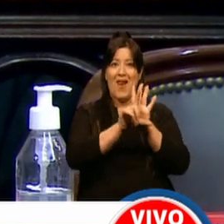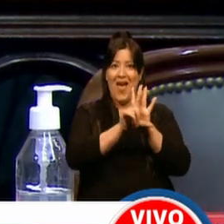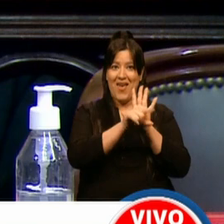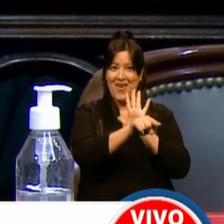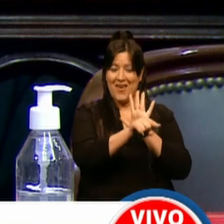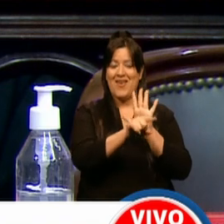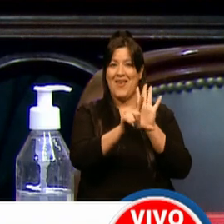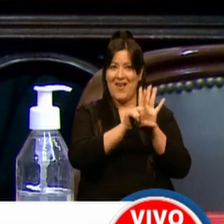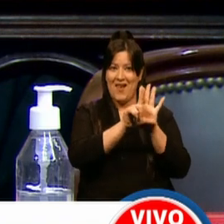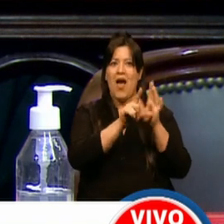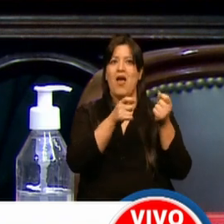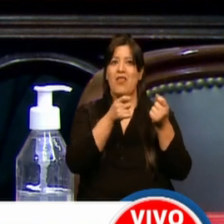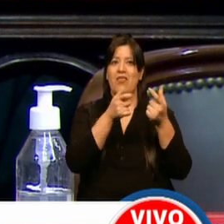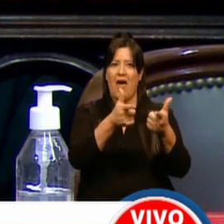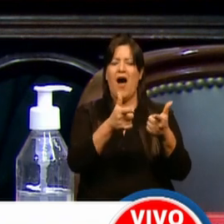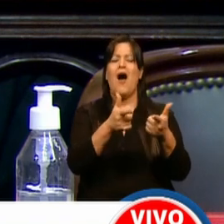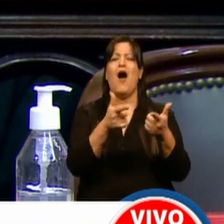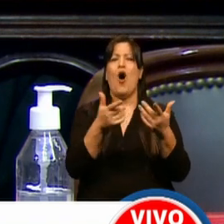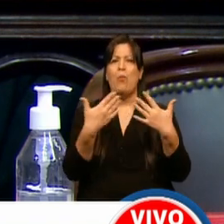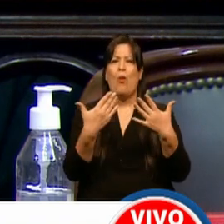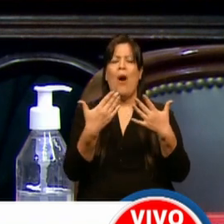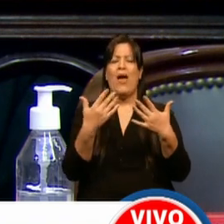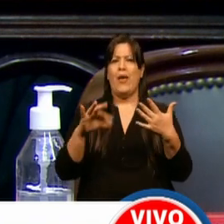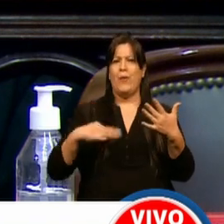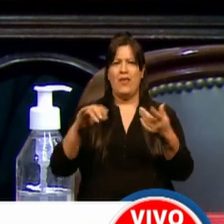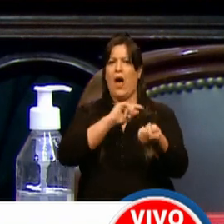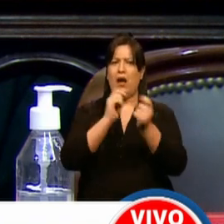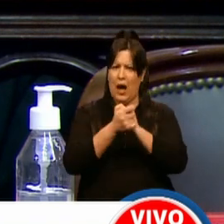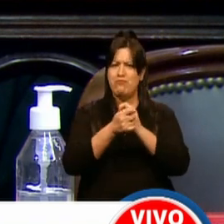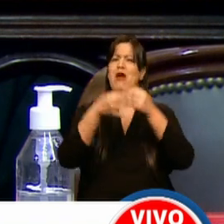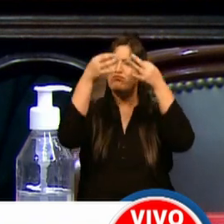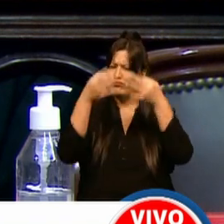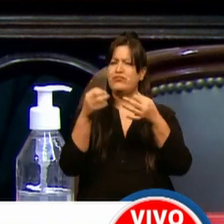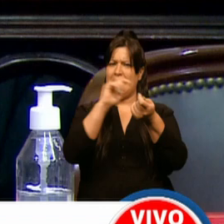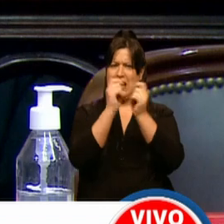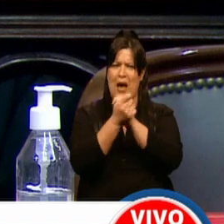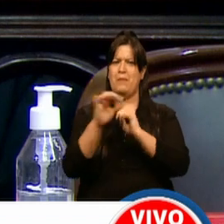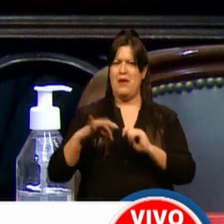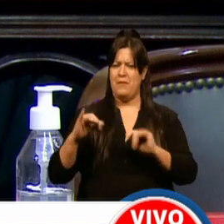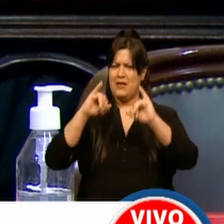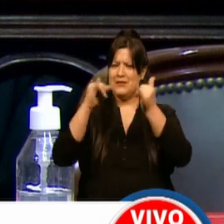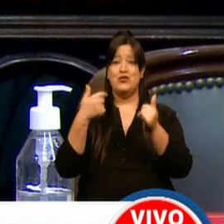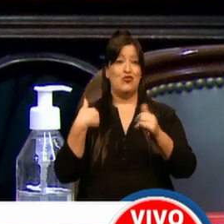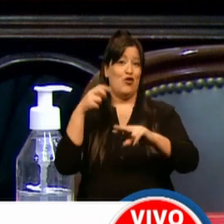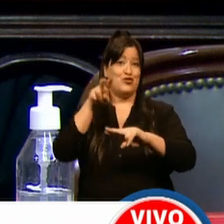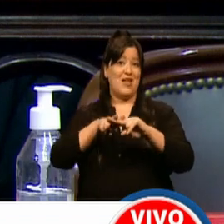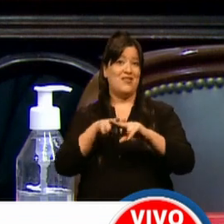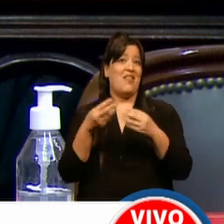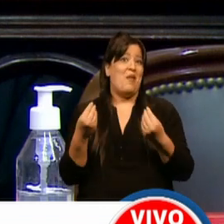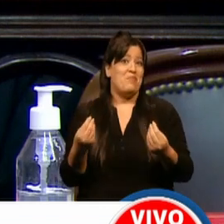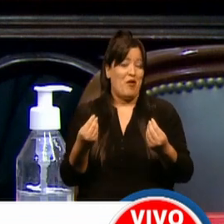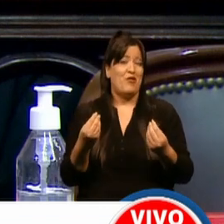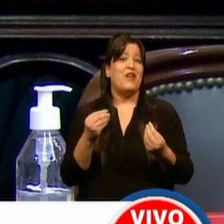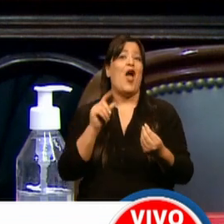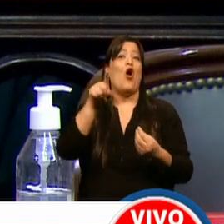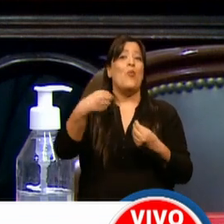que tenemos nos puede cambiar la vida nos cambia la vida yo estoy aquí sentada porque soy producto